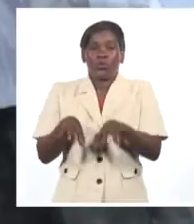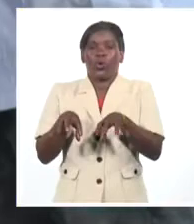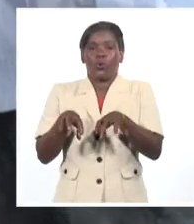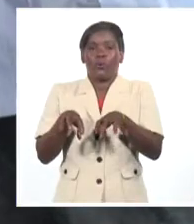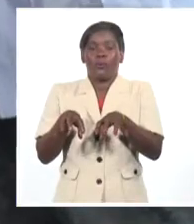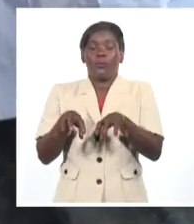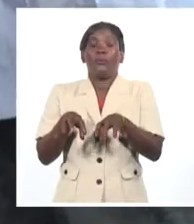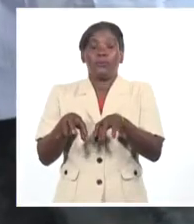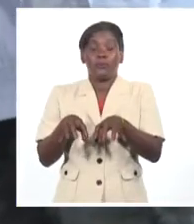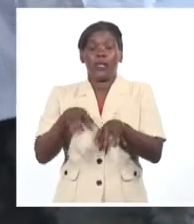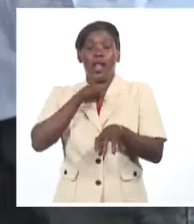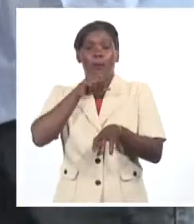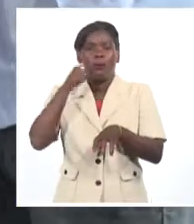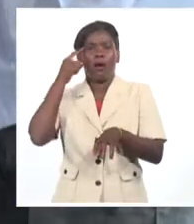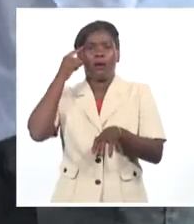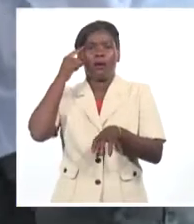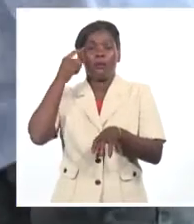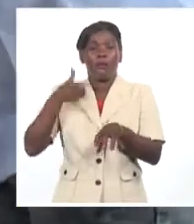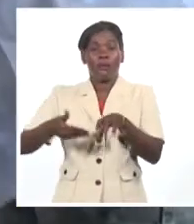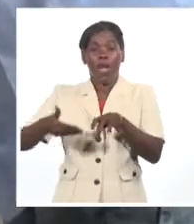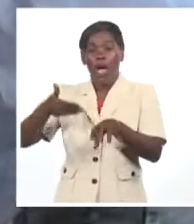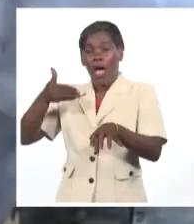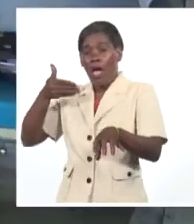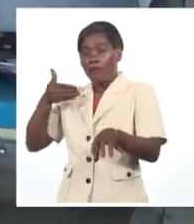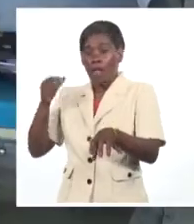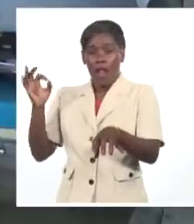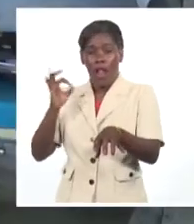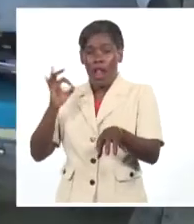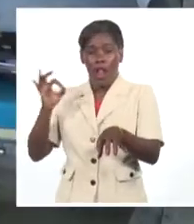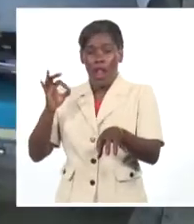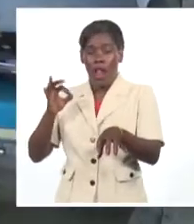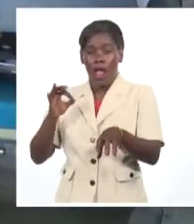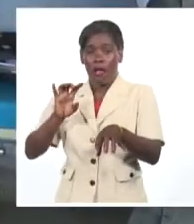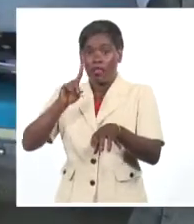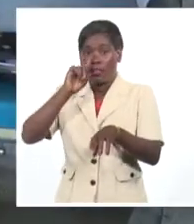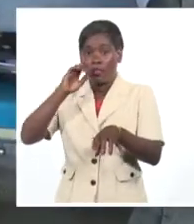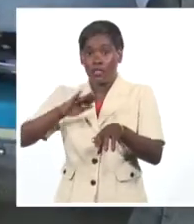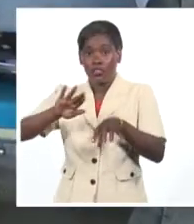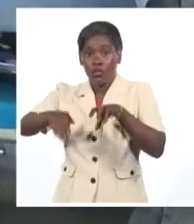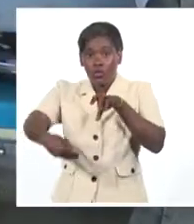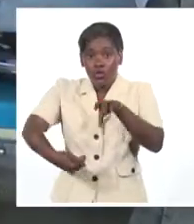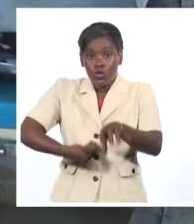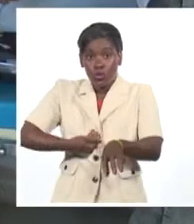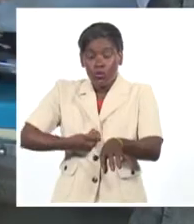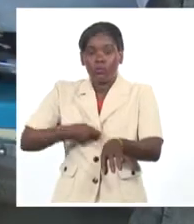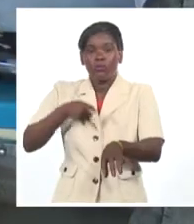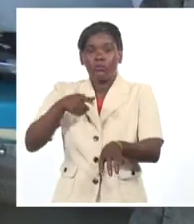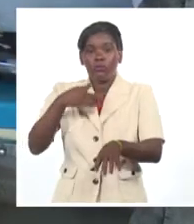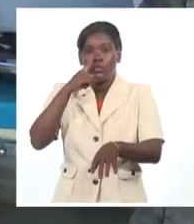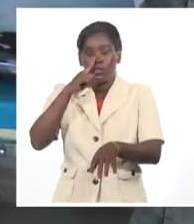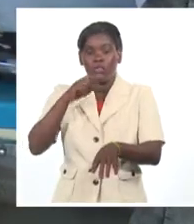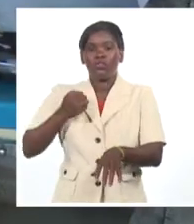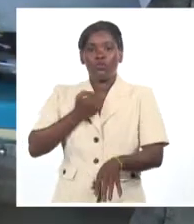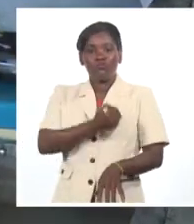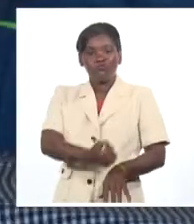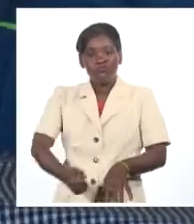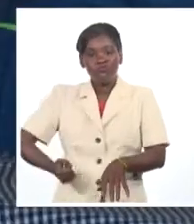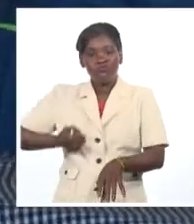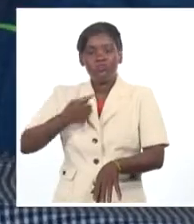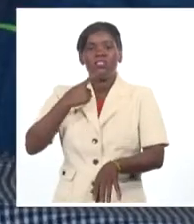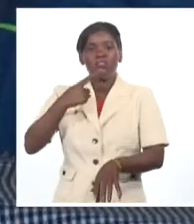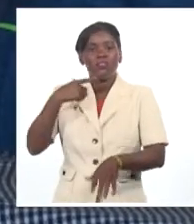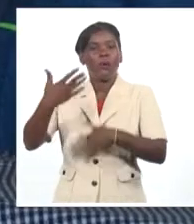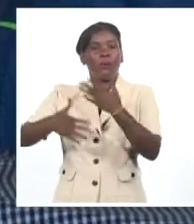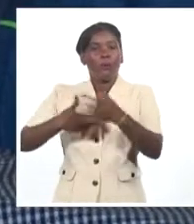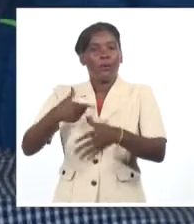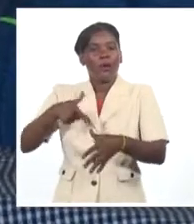Según recuerda la madre, aún sin estar a término su embarazo, presentó un cuadro hipertensivo que afectó severamente al feto. De